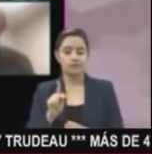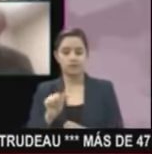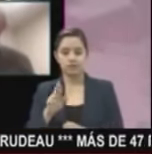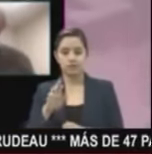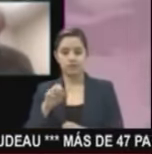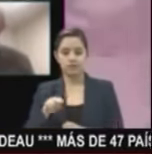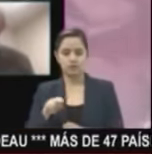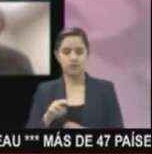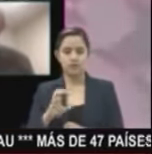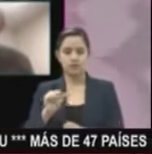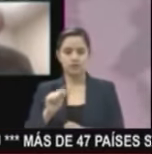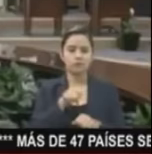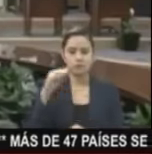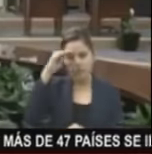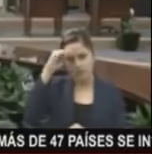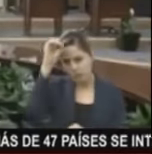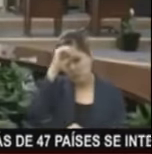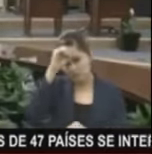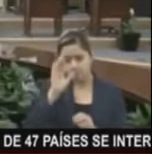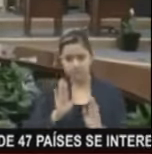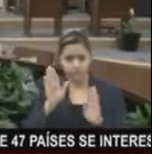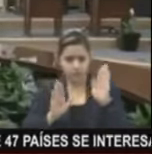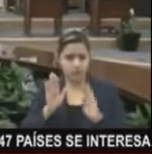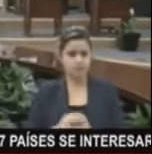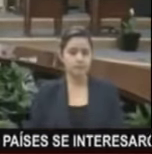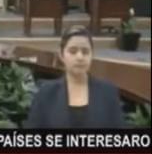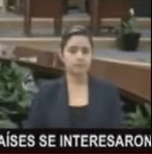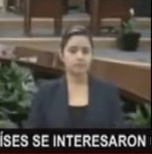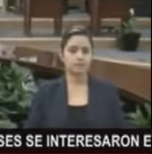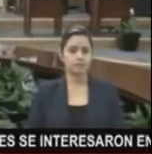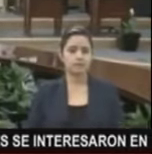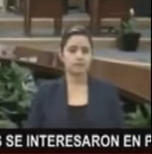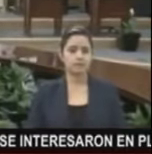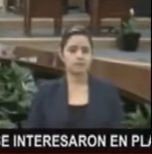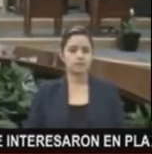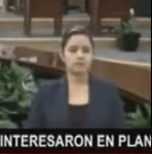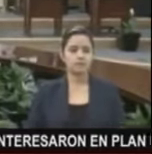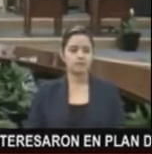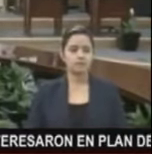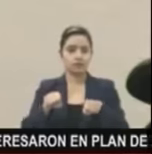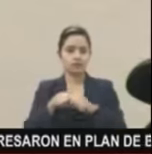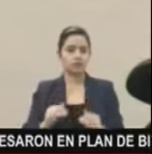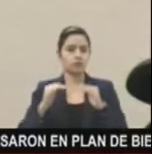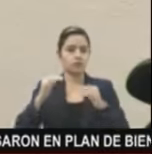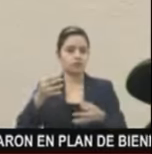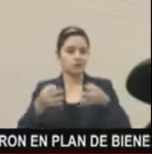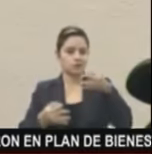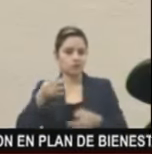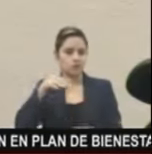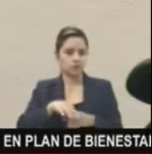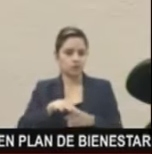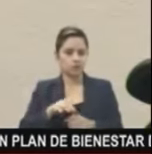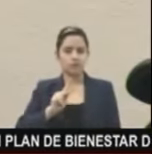que terminar llevando el caso a la Suprema Corte de Justicia de la Nación para exigir tener un presupuesto que le permita cumplir con